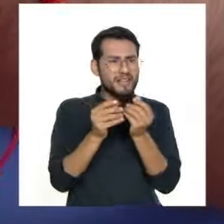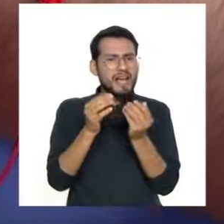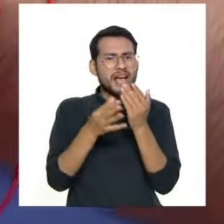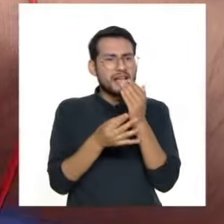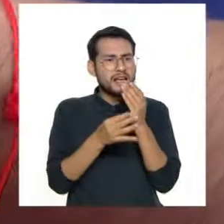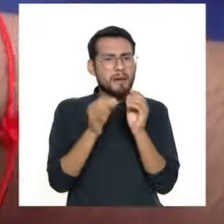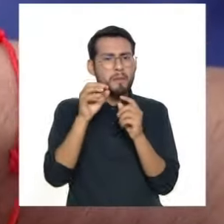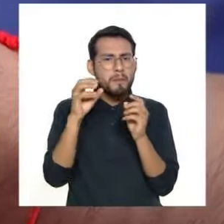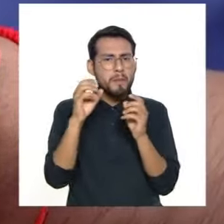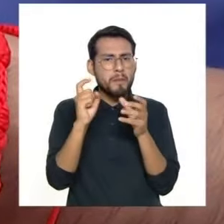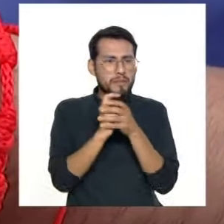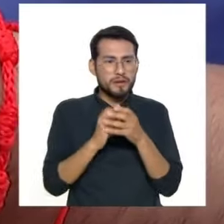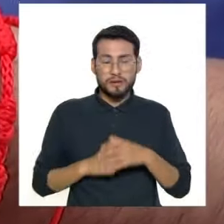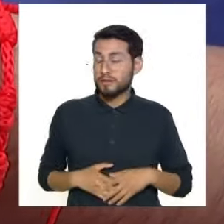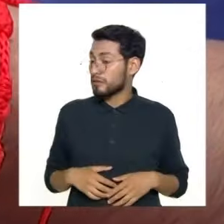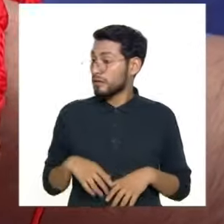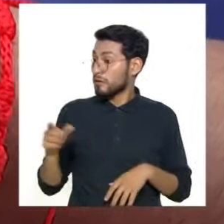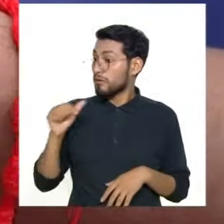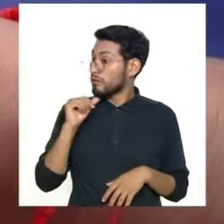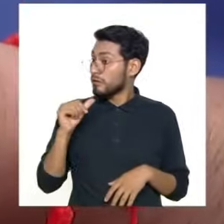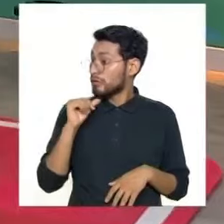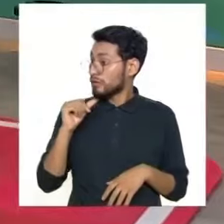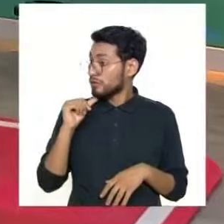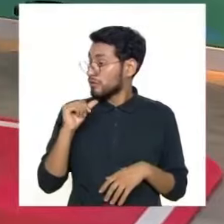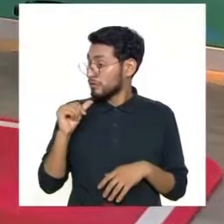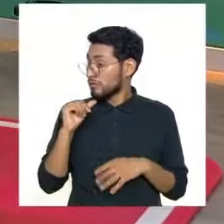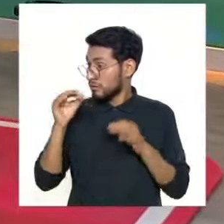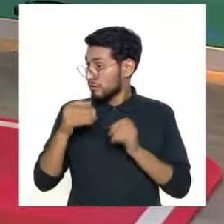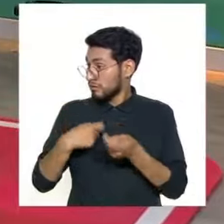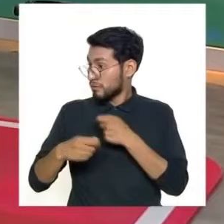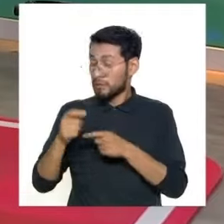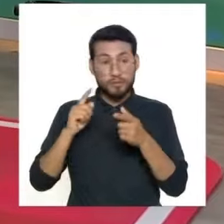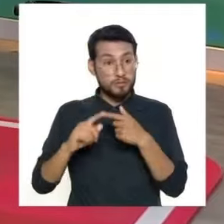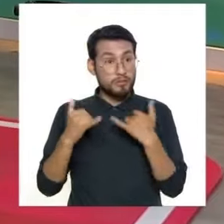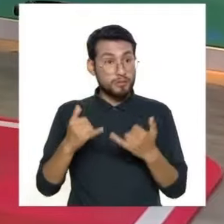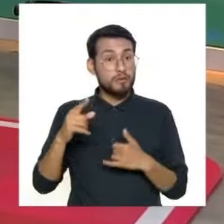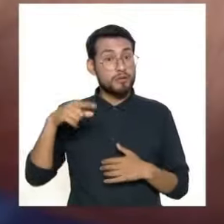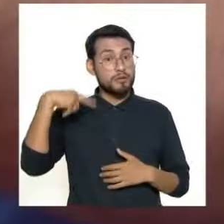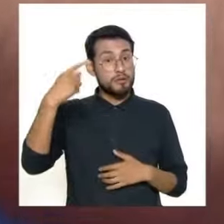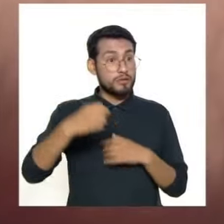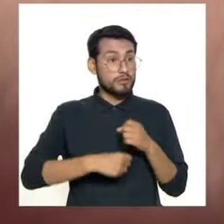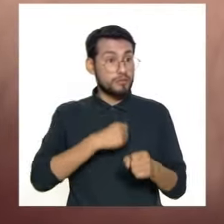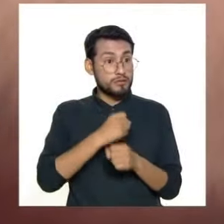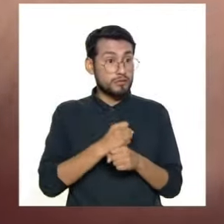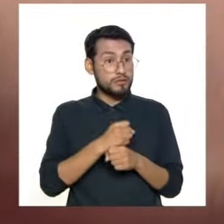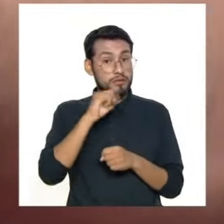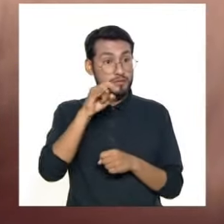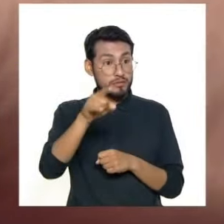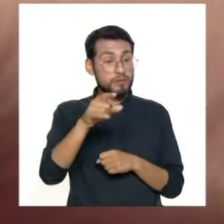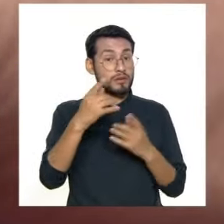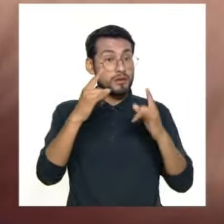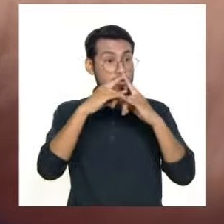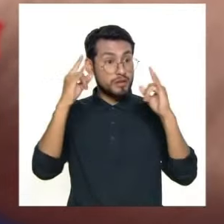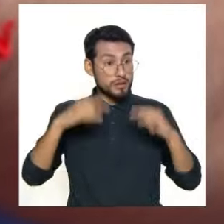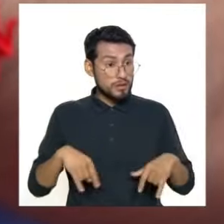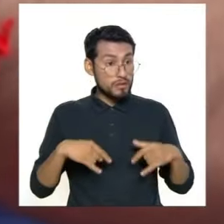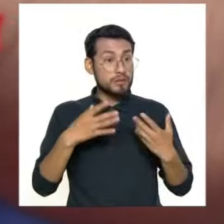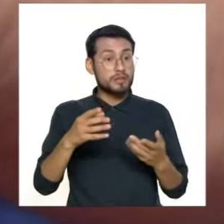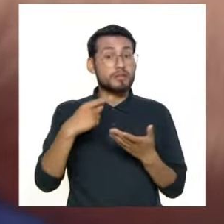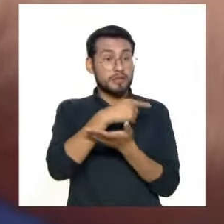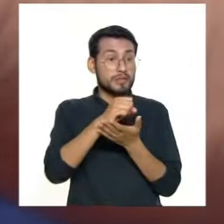pimiento ahorita todavía Ahorita todavía esto no está a la venta pero ya para el próximo año si te vas de de campamento